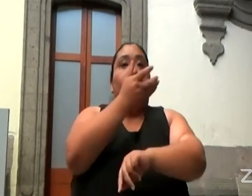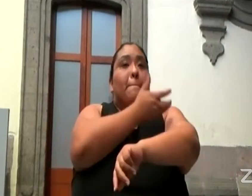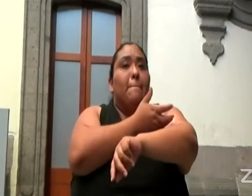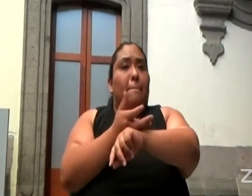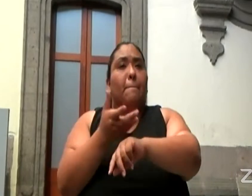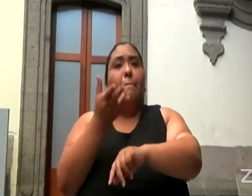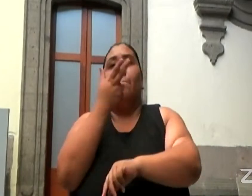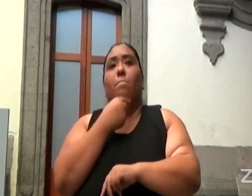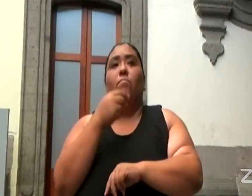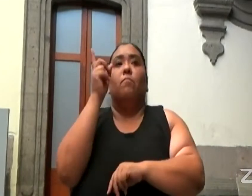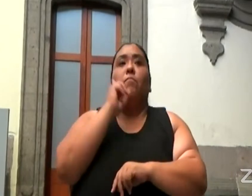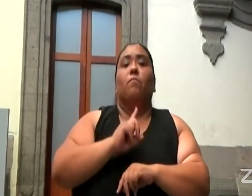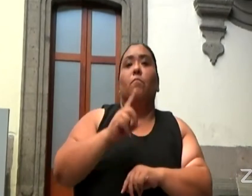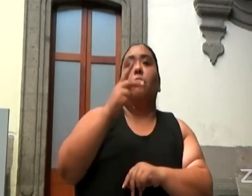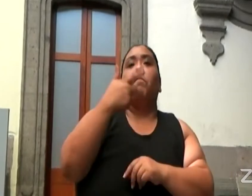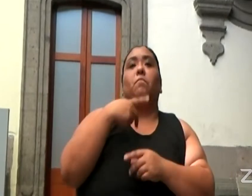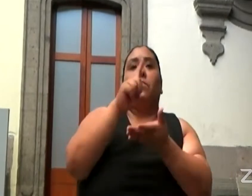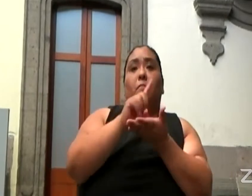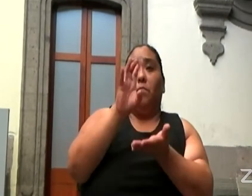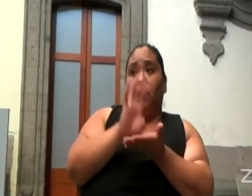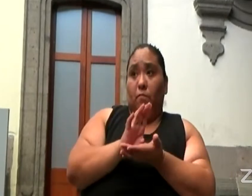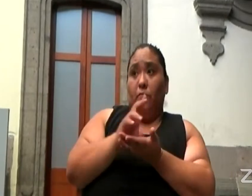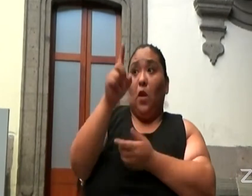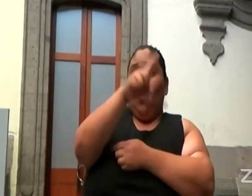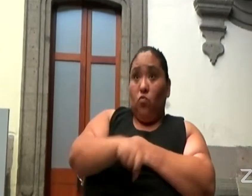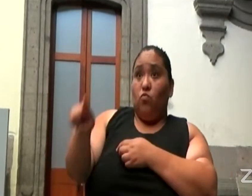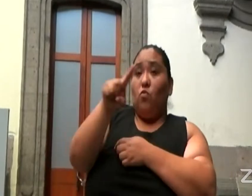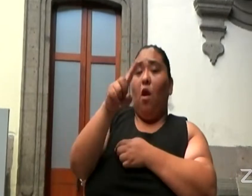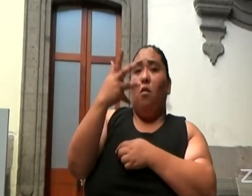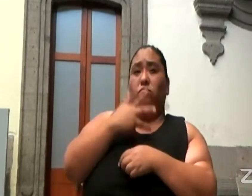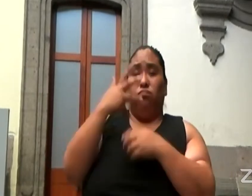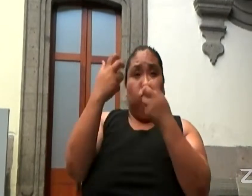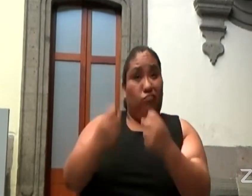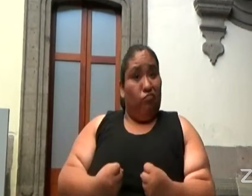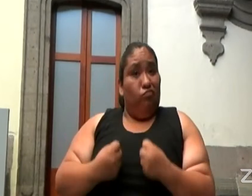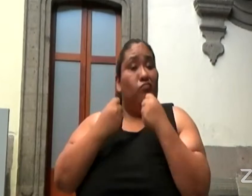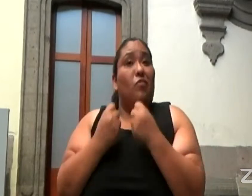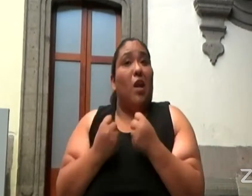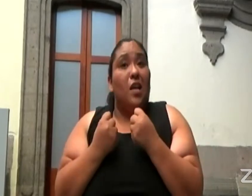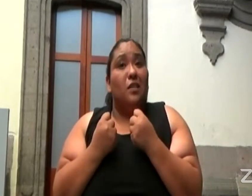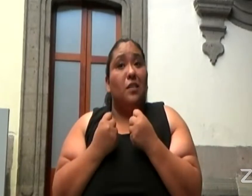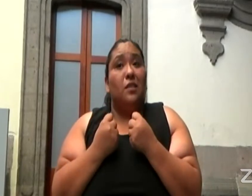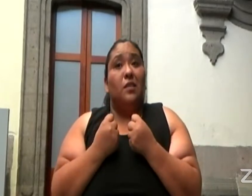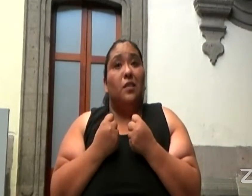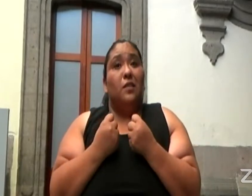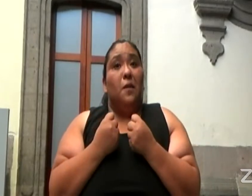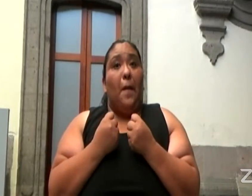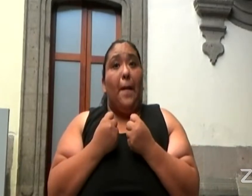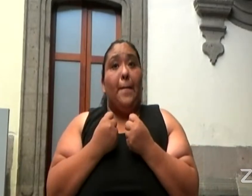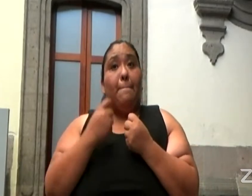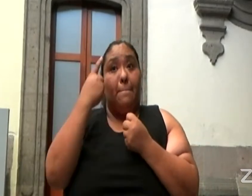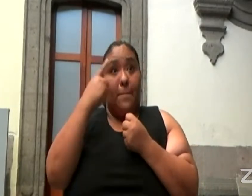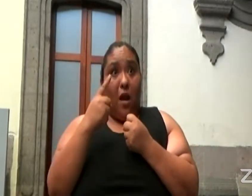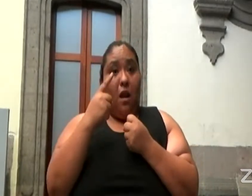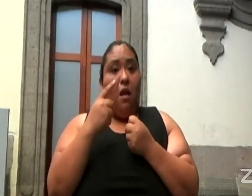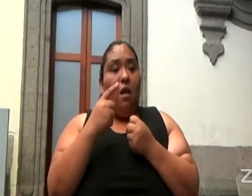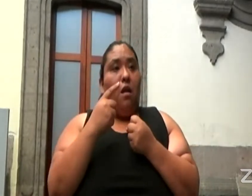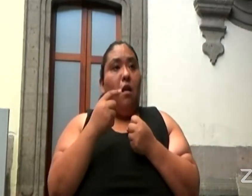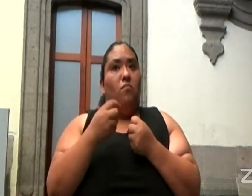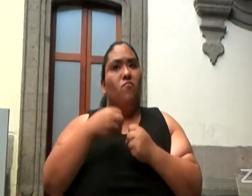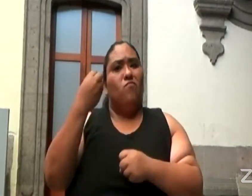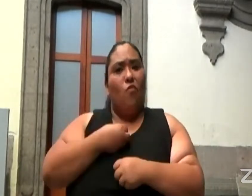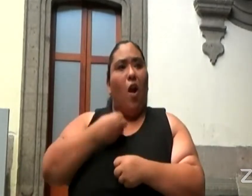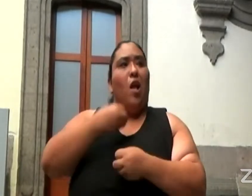compañeros con discapacidad. ¿Tendremos la fuerza para sostenerles esta lucha, este